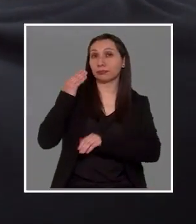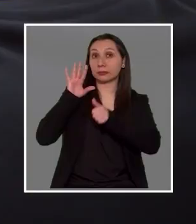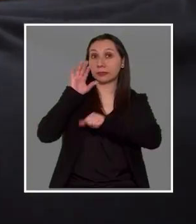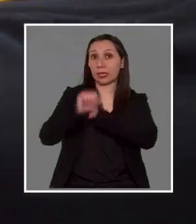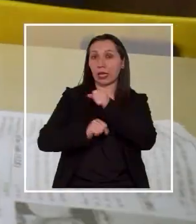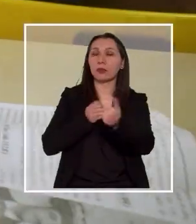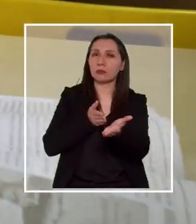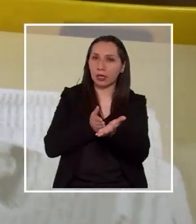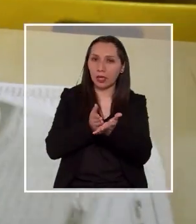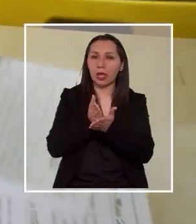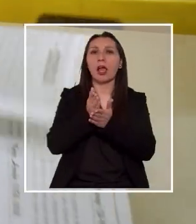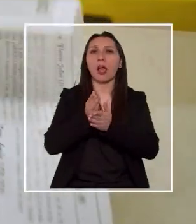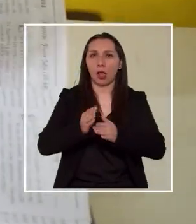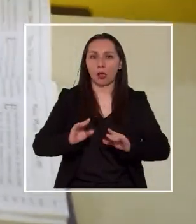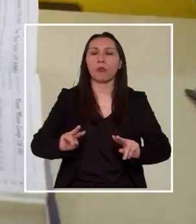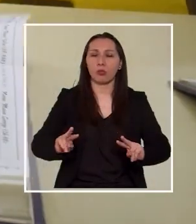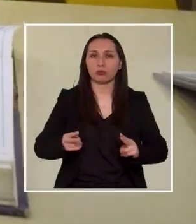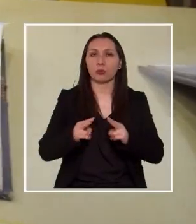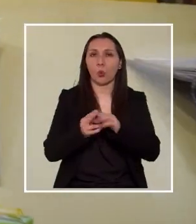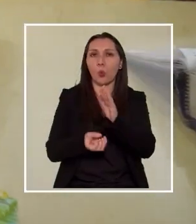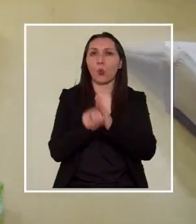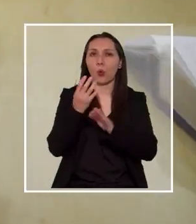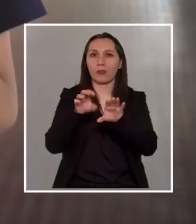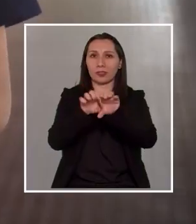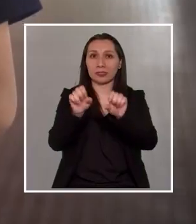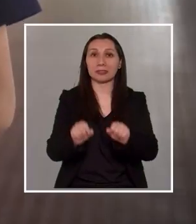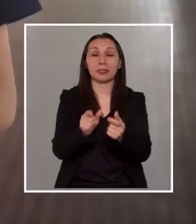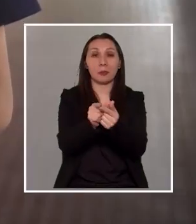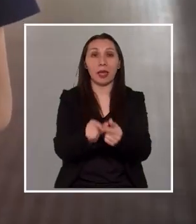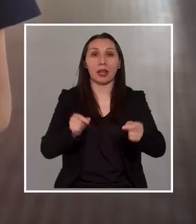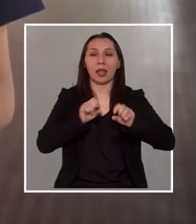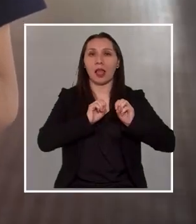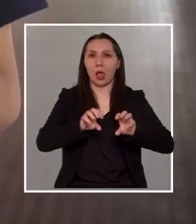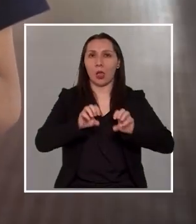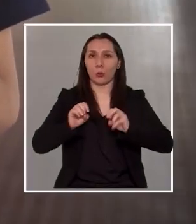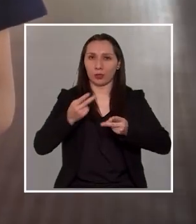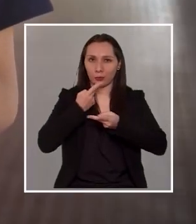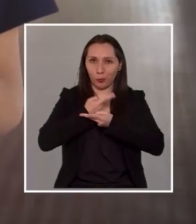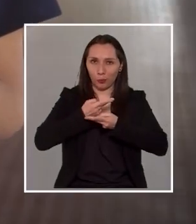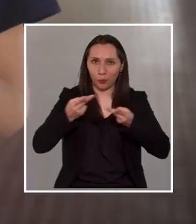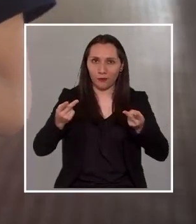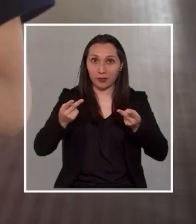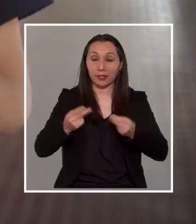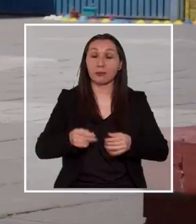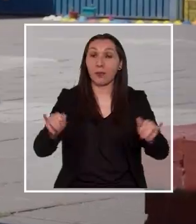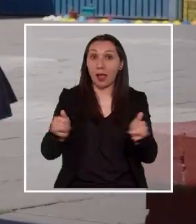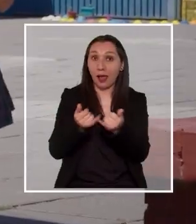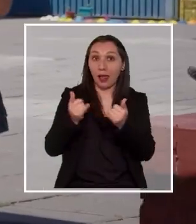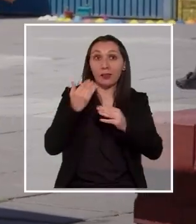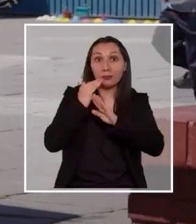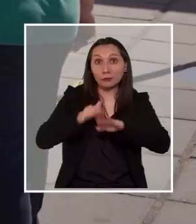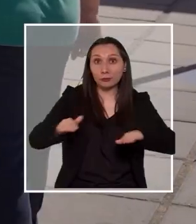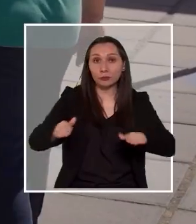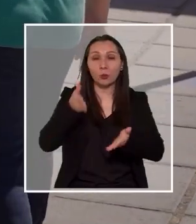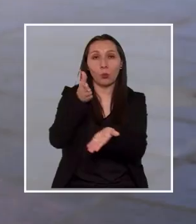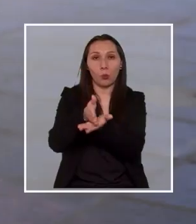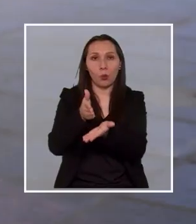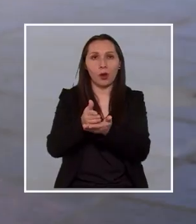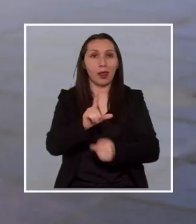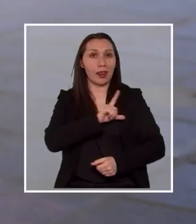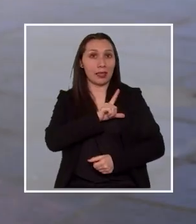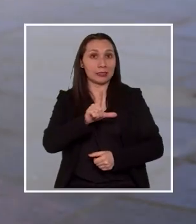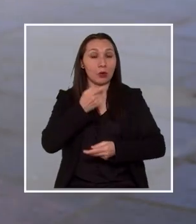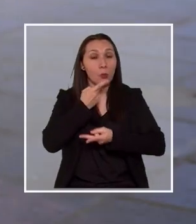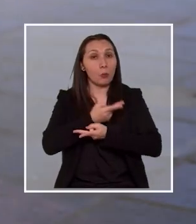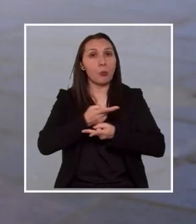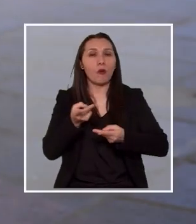Hace 6 años comenzamos a construir un nuevo sistema nacional de educación pública. Los jardines infantiles,